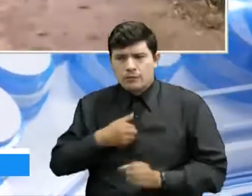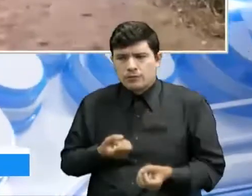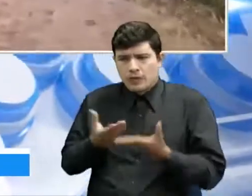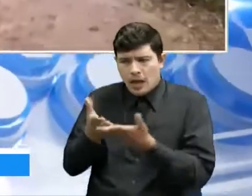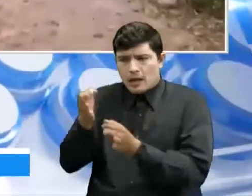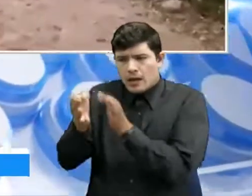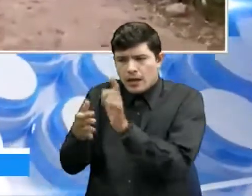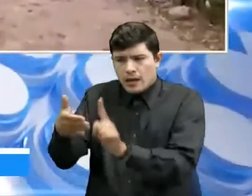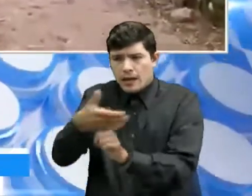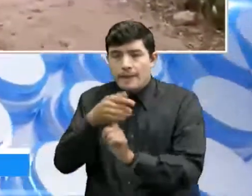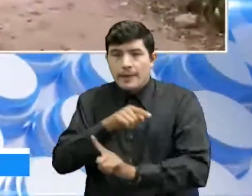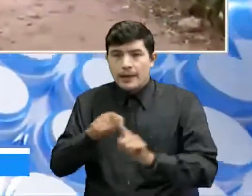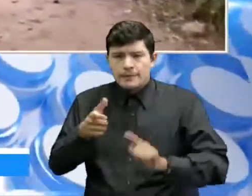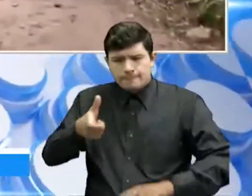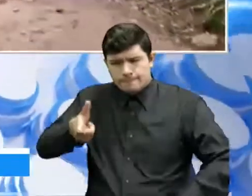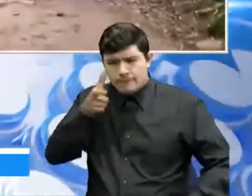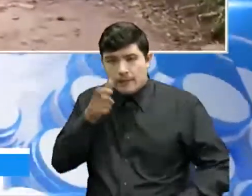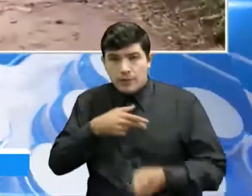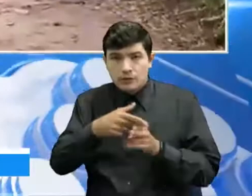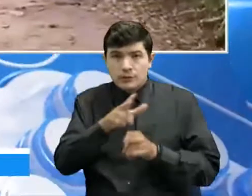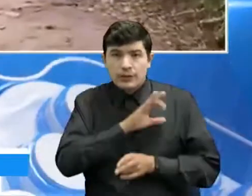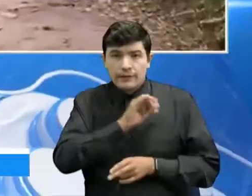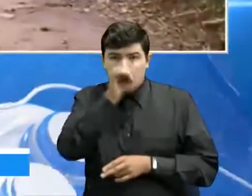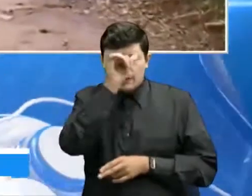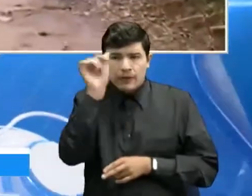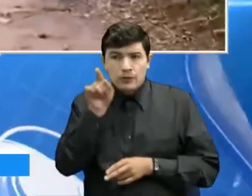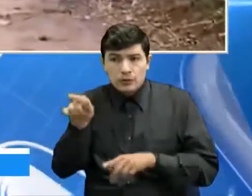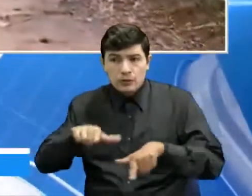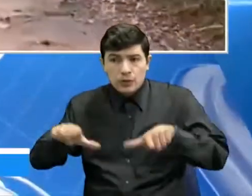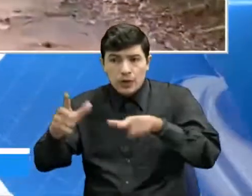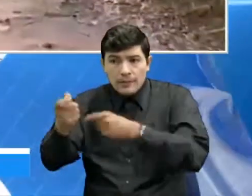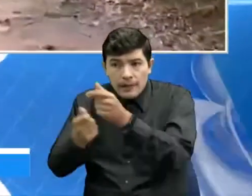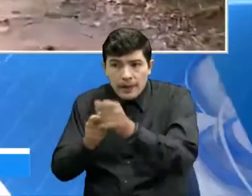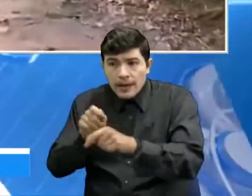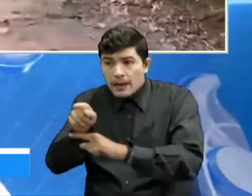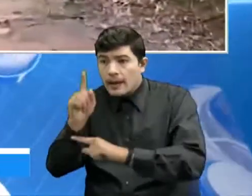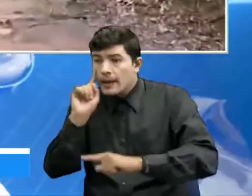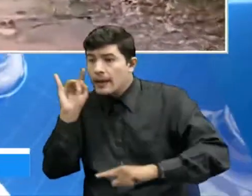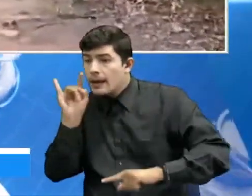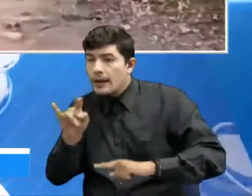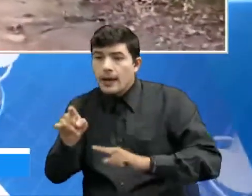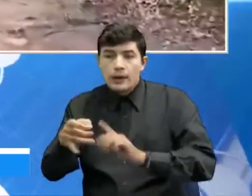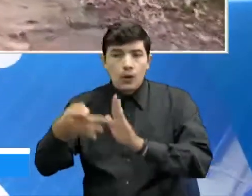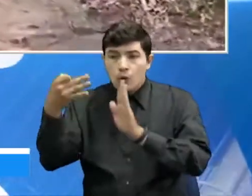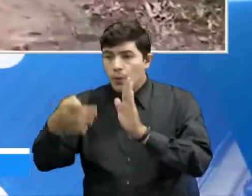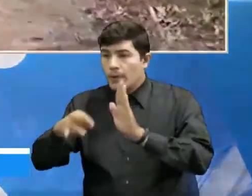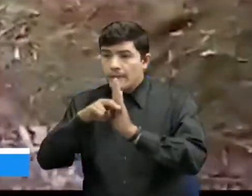también vamos a ser muy contundentes este fin de semana en sellar los establecimientos y sancionar a quien sea necesario